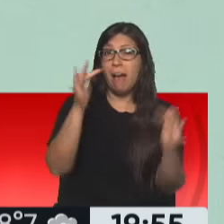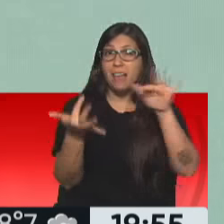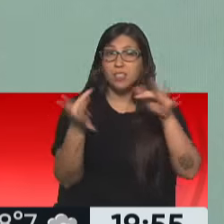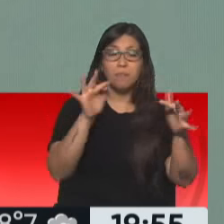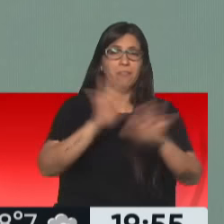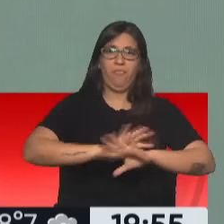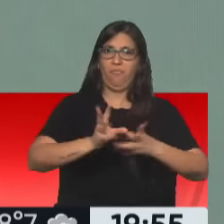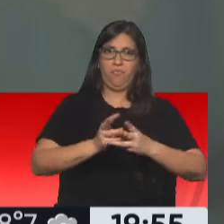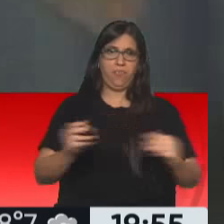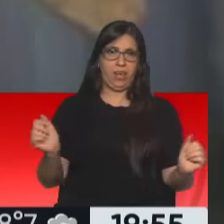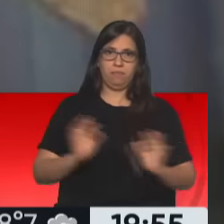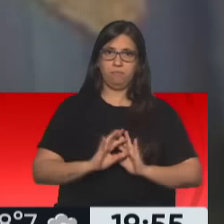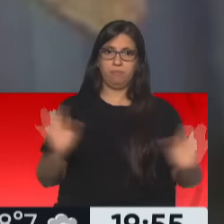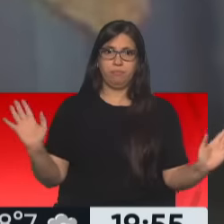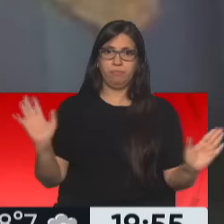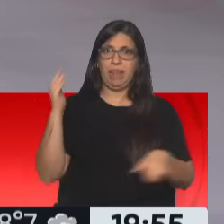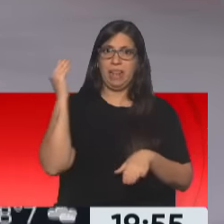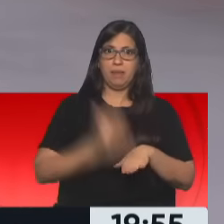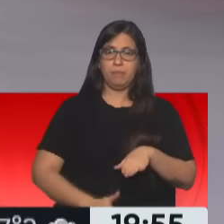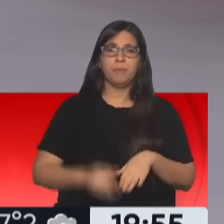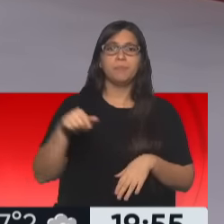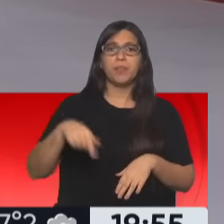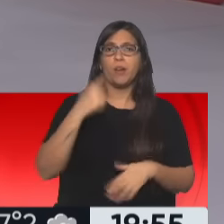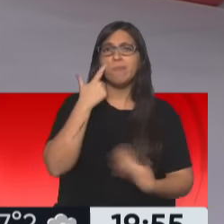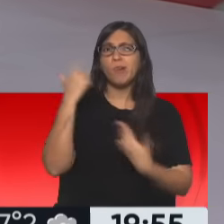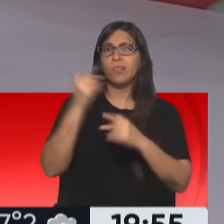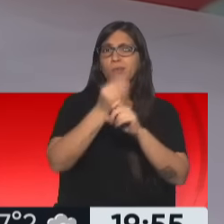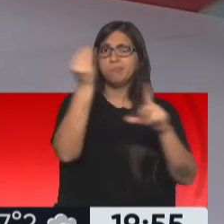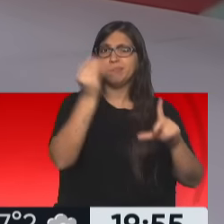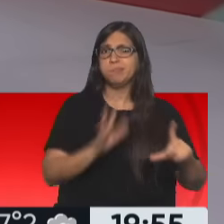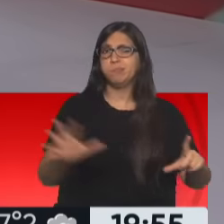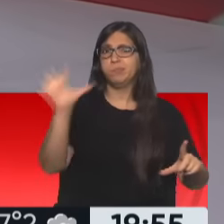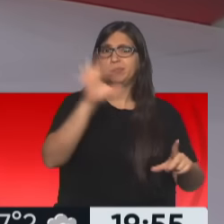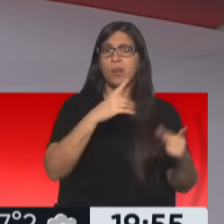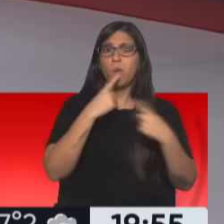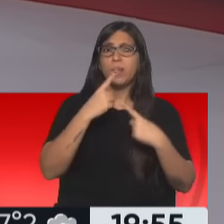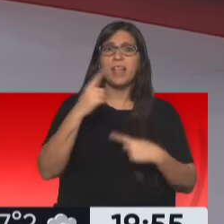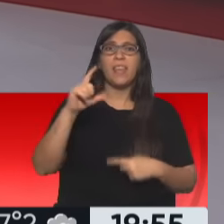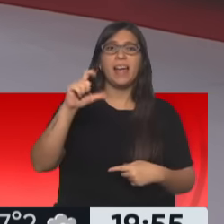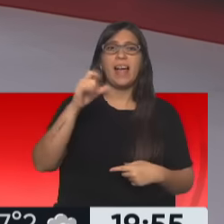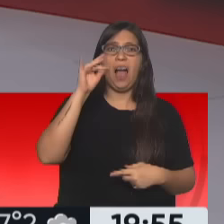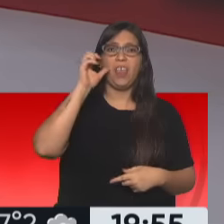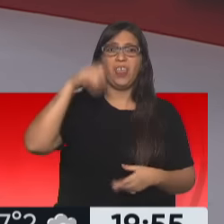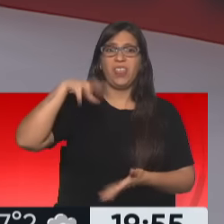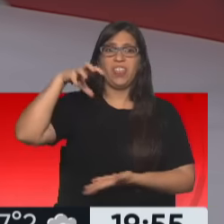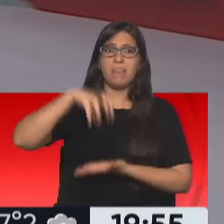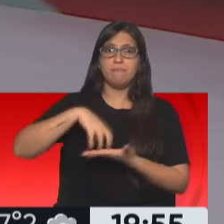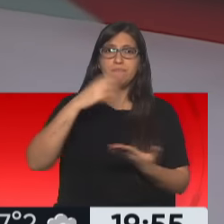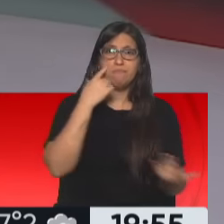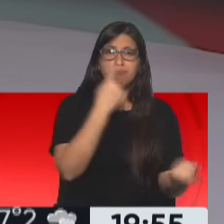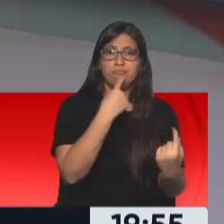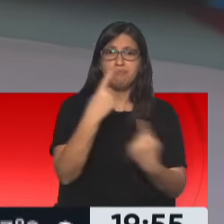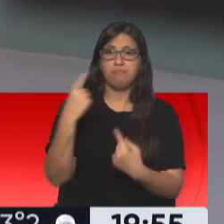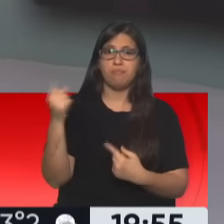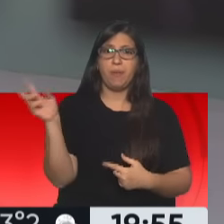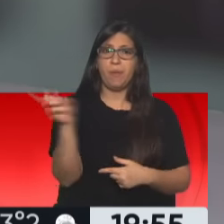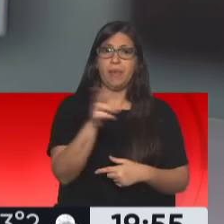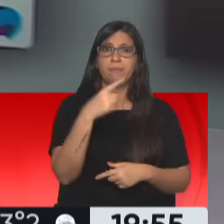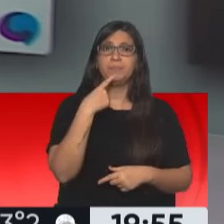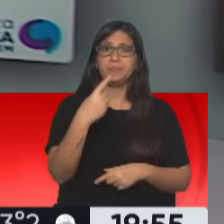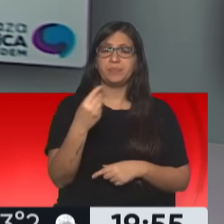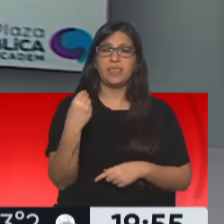parece vamos a compartir lo que dice. En este caso es la encuesta de CADEM. A ver, como estamos viendo, me voy a acercar. En el